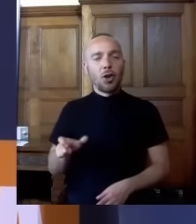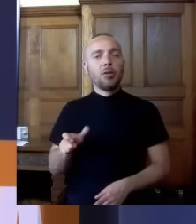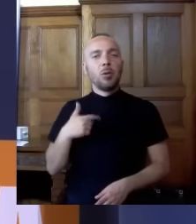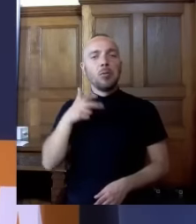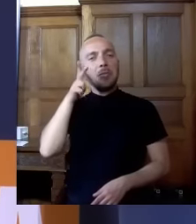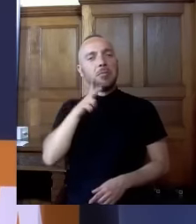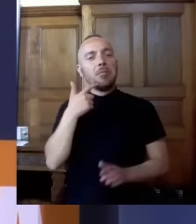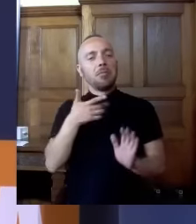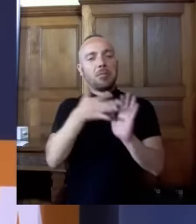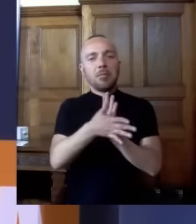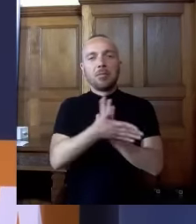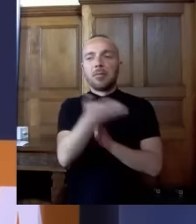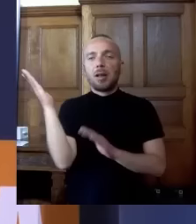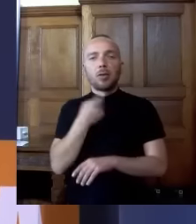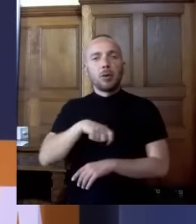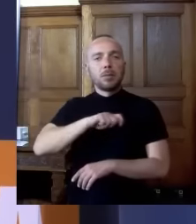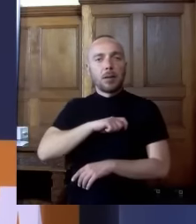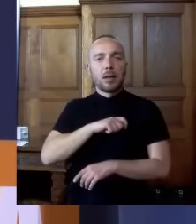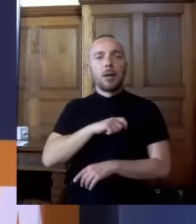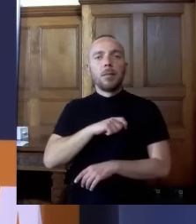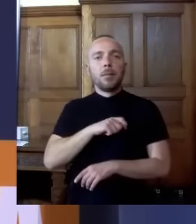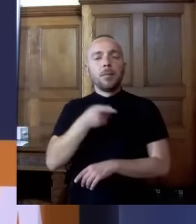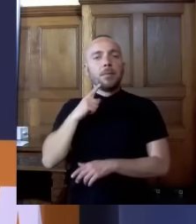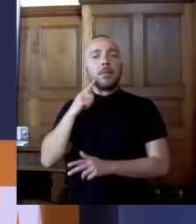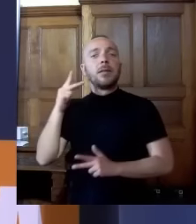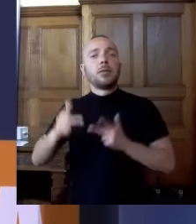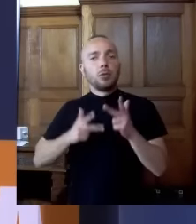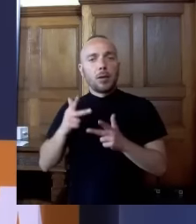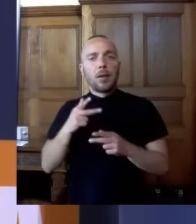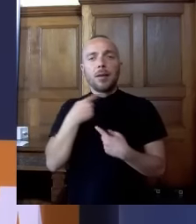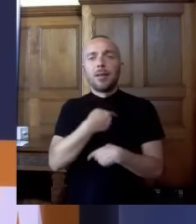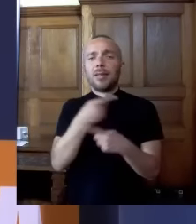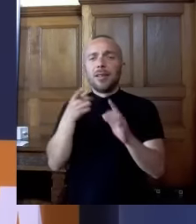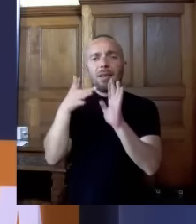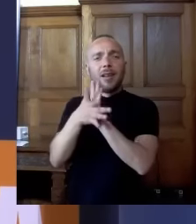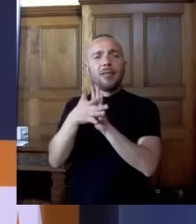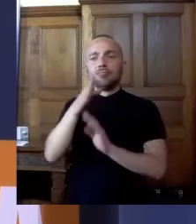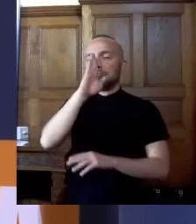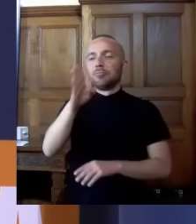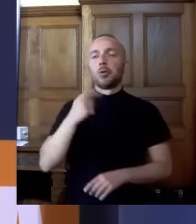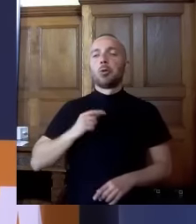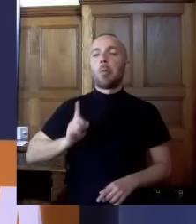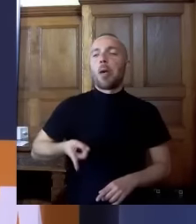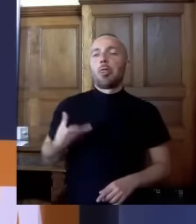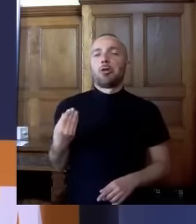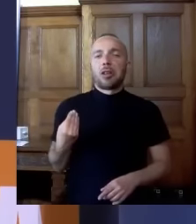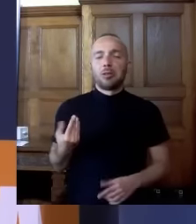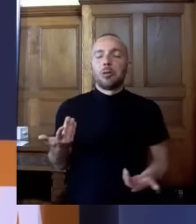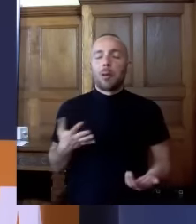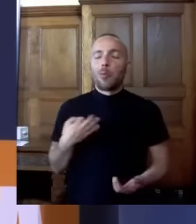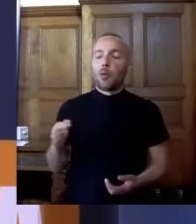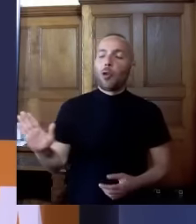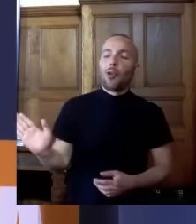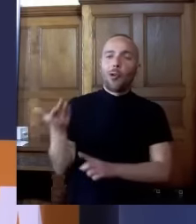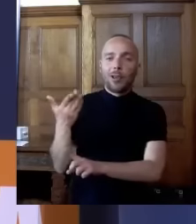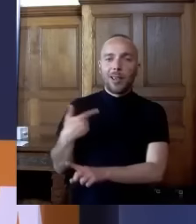de explicarle a toda España y a toda euskadi en vivo y en directo que él manda tanto como para darle una colleja al